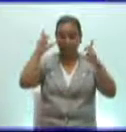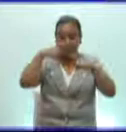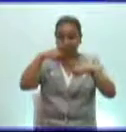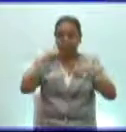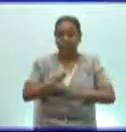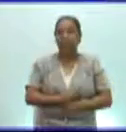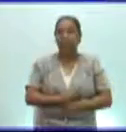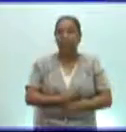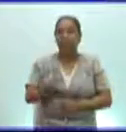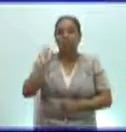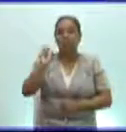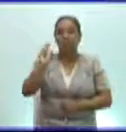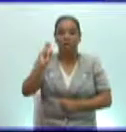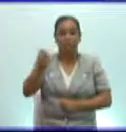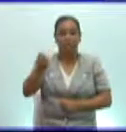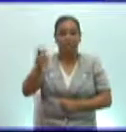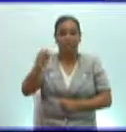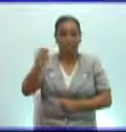que se llama,